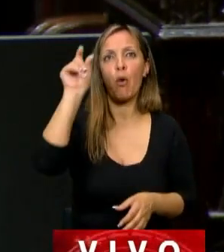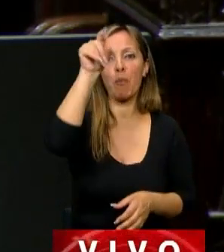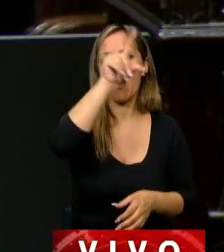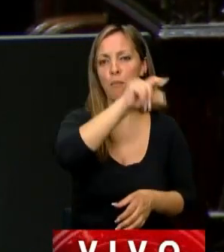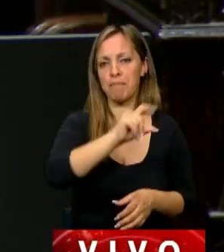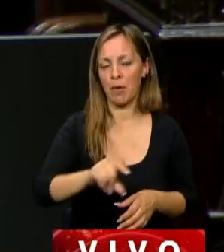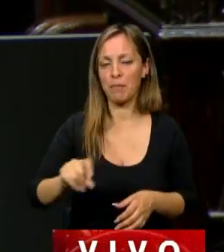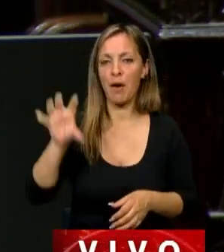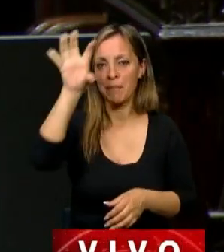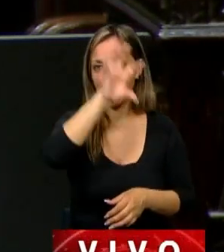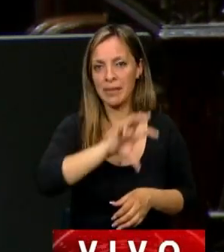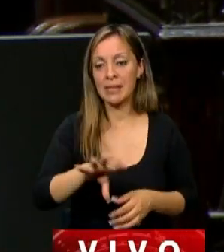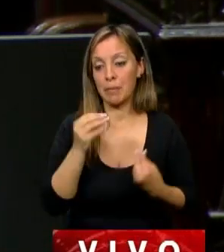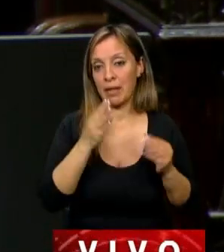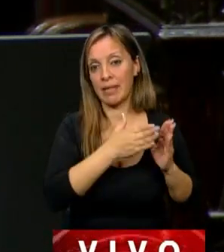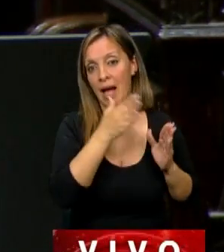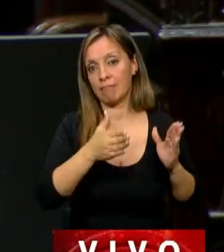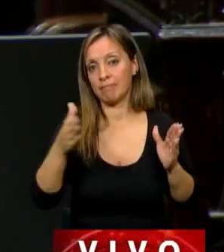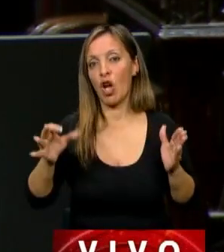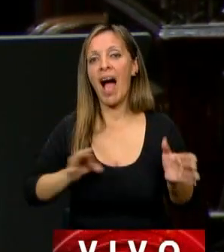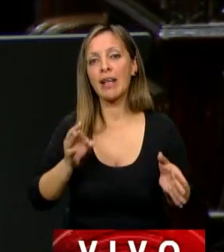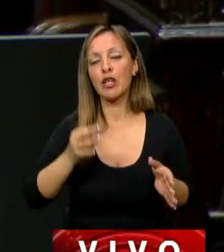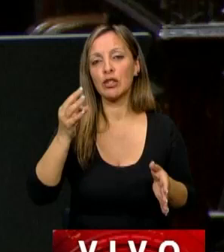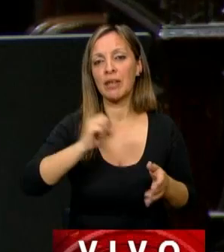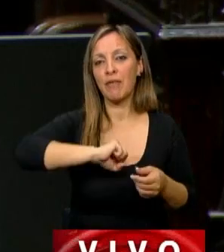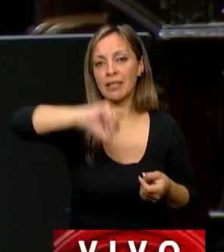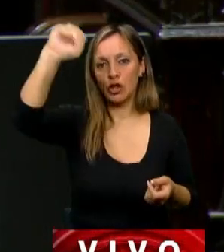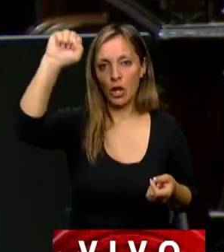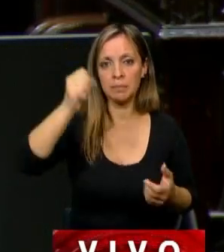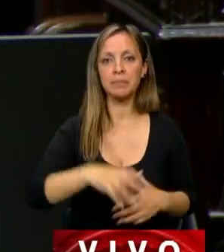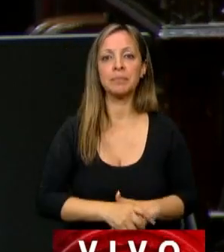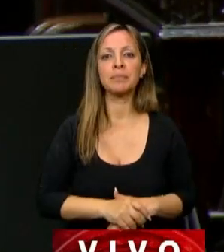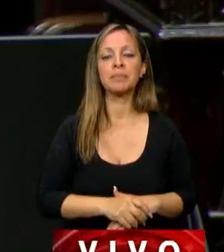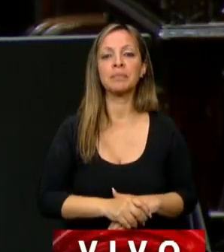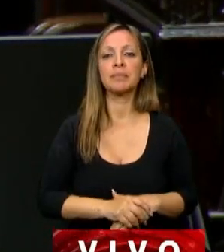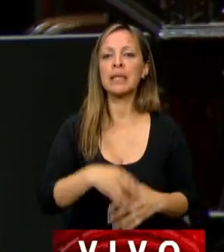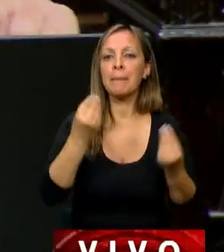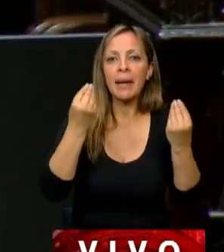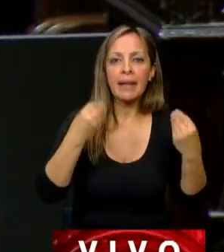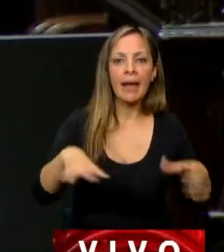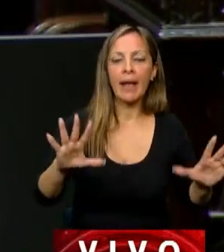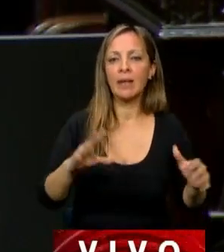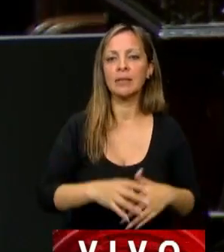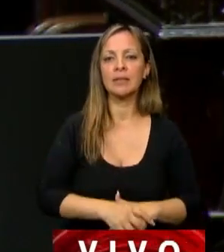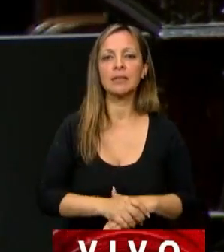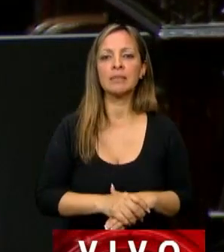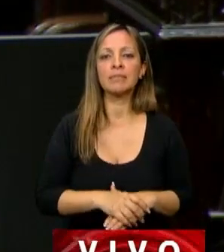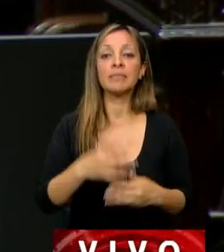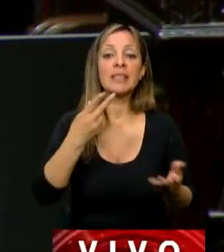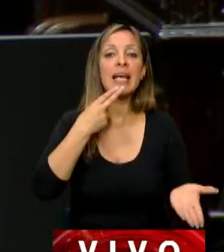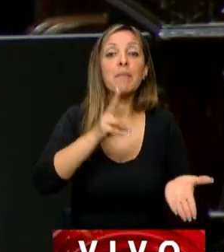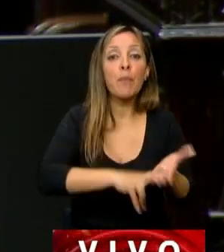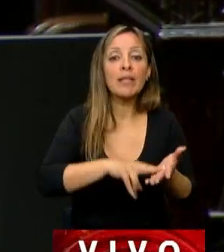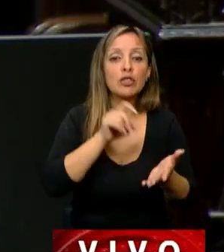de inflación en nuestro país han ido perdiendo participación, y de ahí que los impuestos a la actividad son cada vez